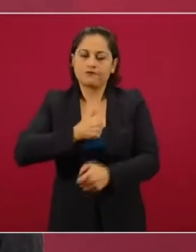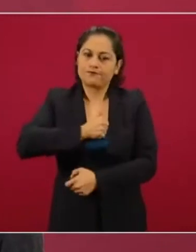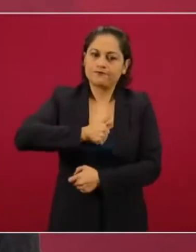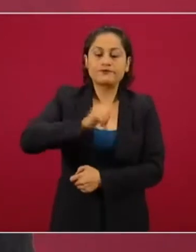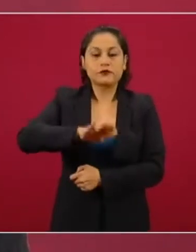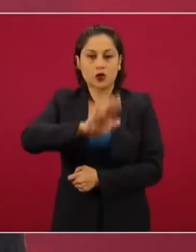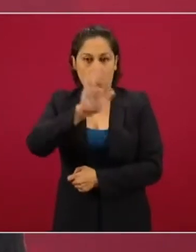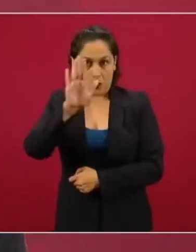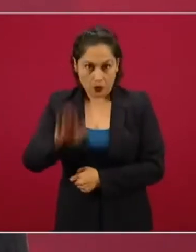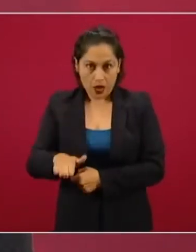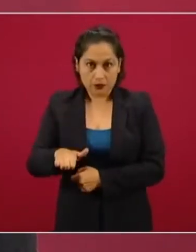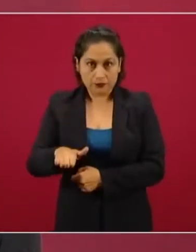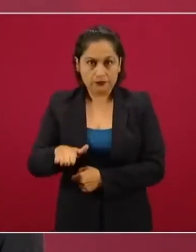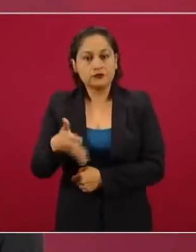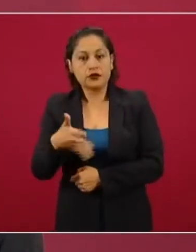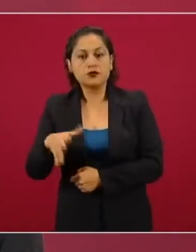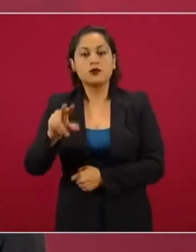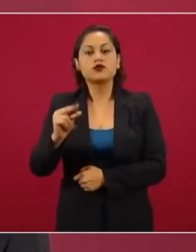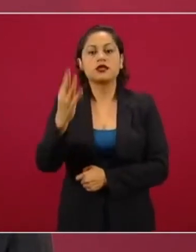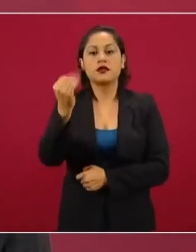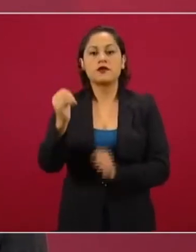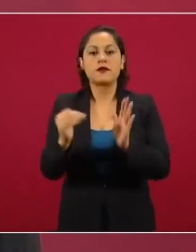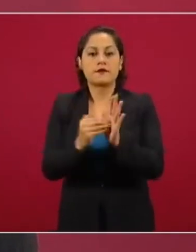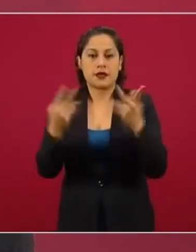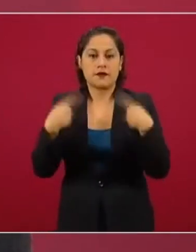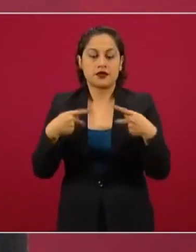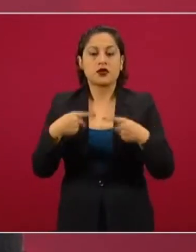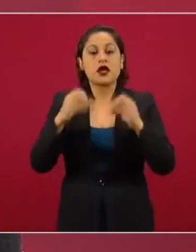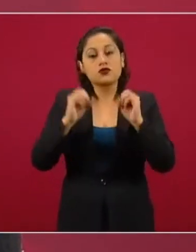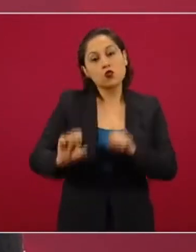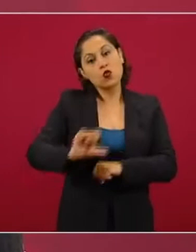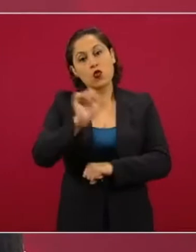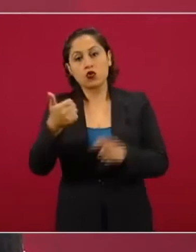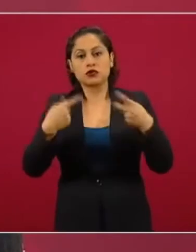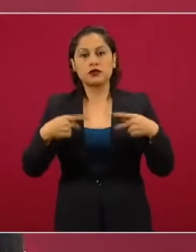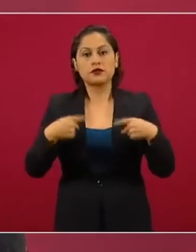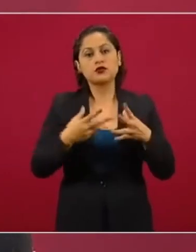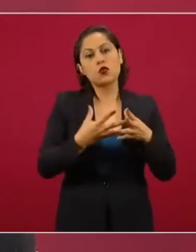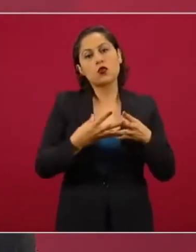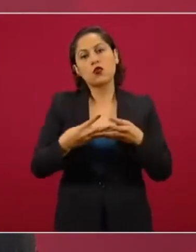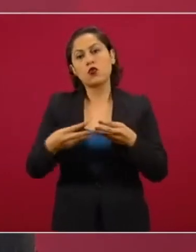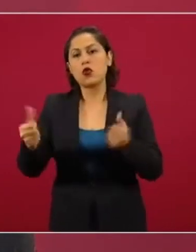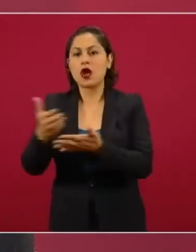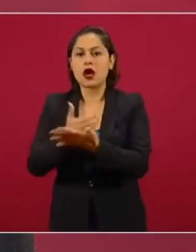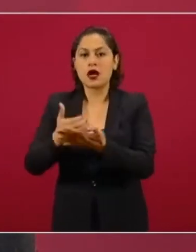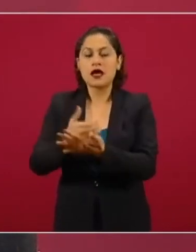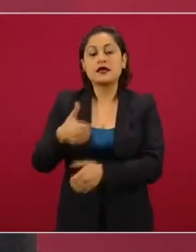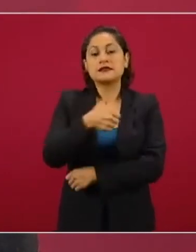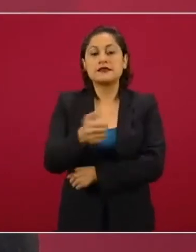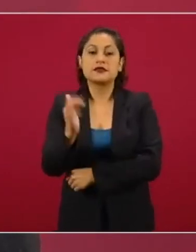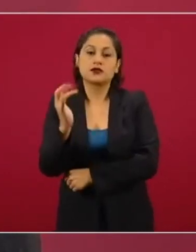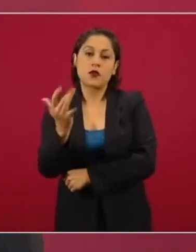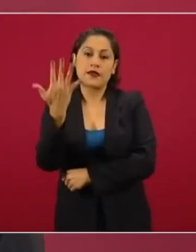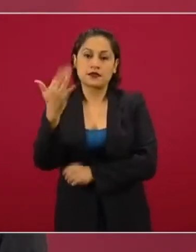ocurrió en más de 89.000 personas, o haberse recuperado, como ha ocurrido en 655.000. La